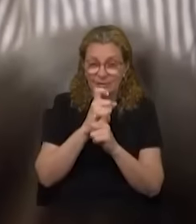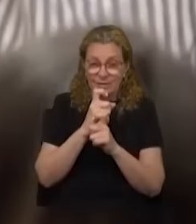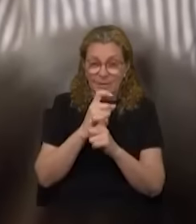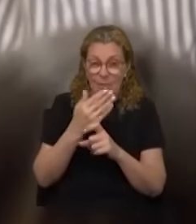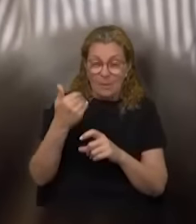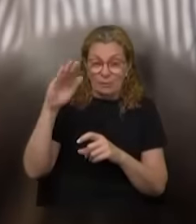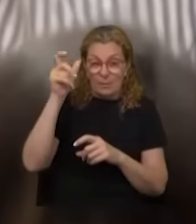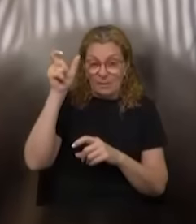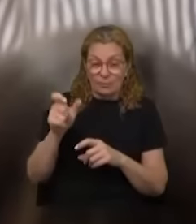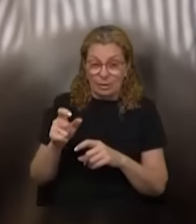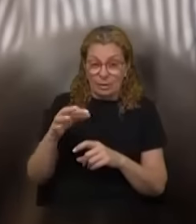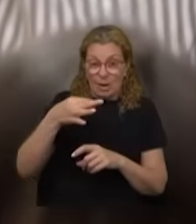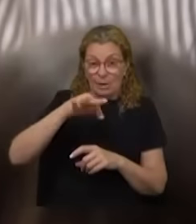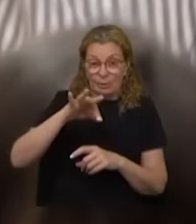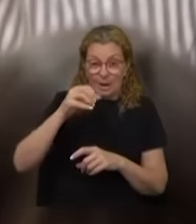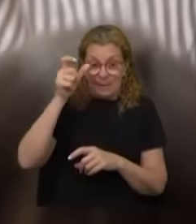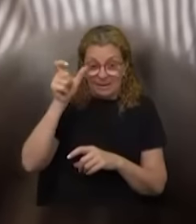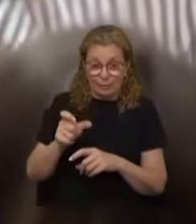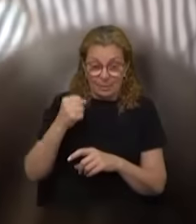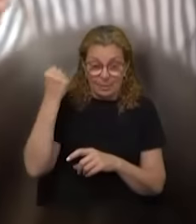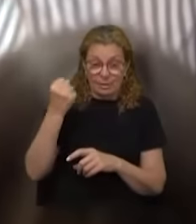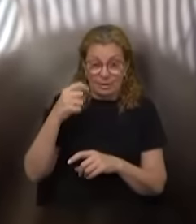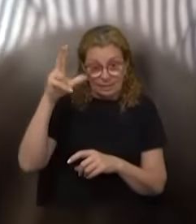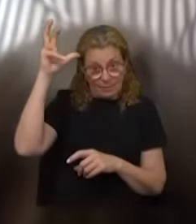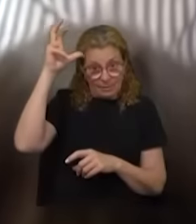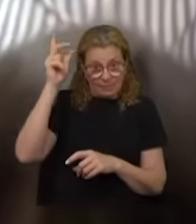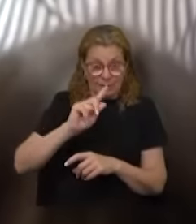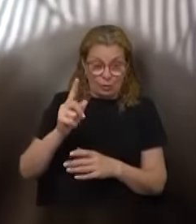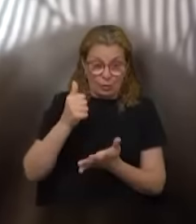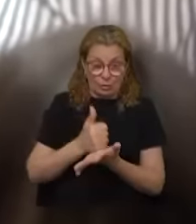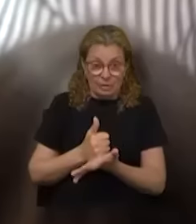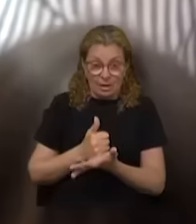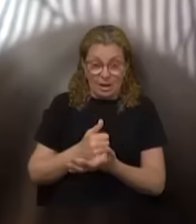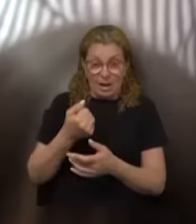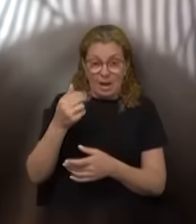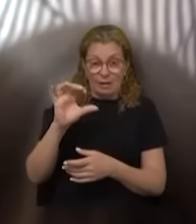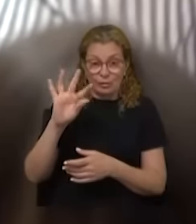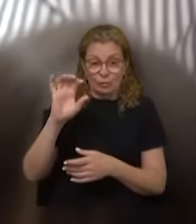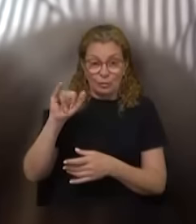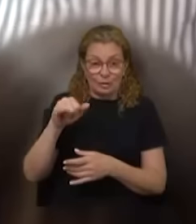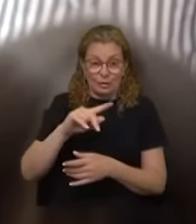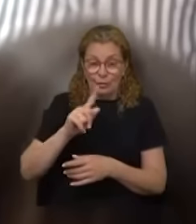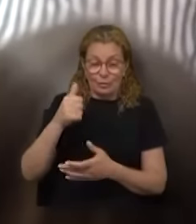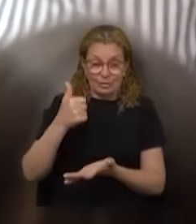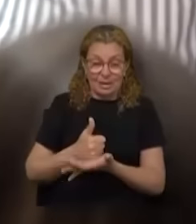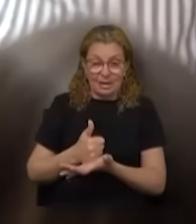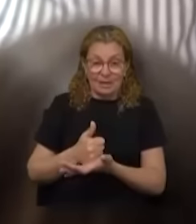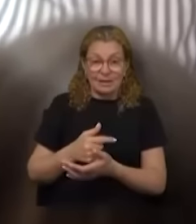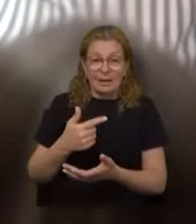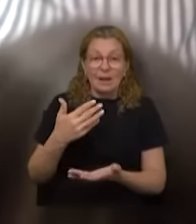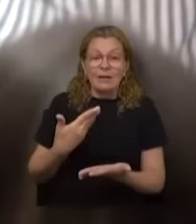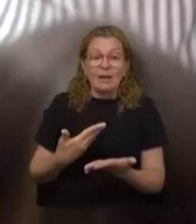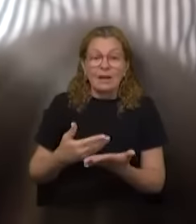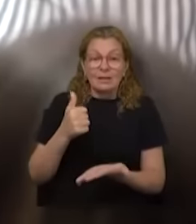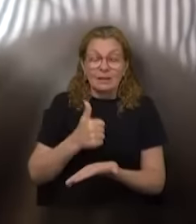mayor referente o al único referente porque tz no porqueo no el referente que les queda